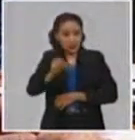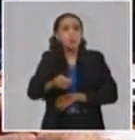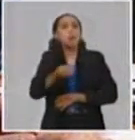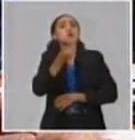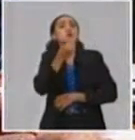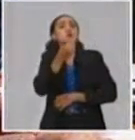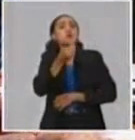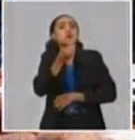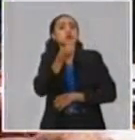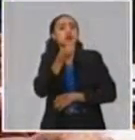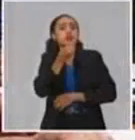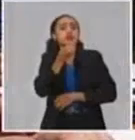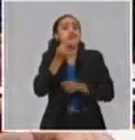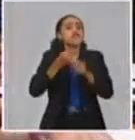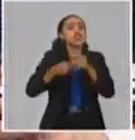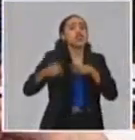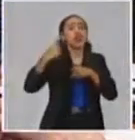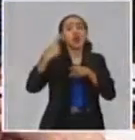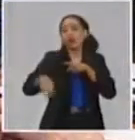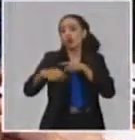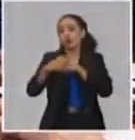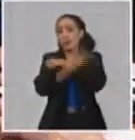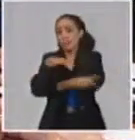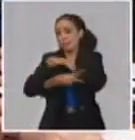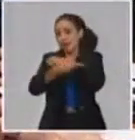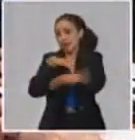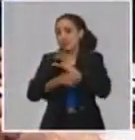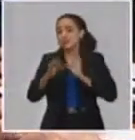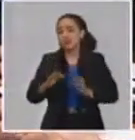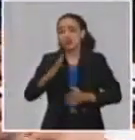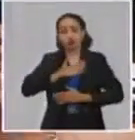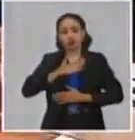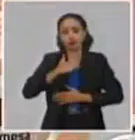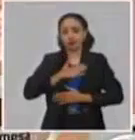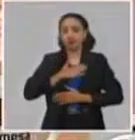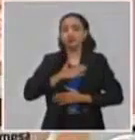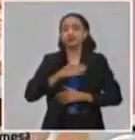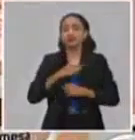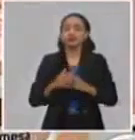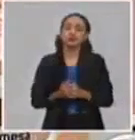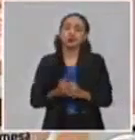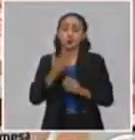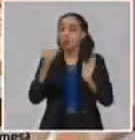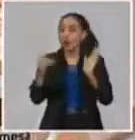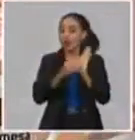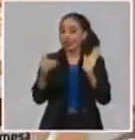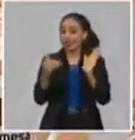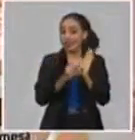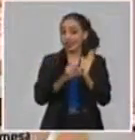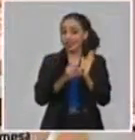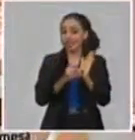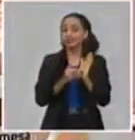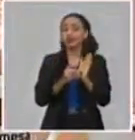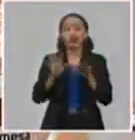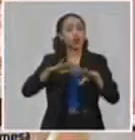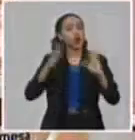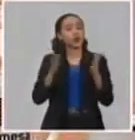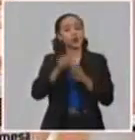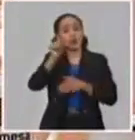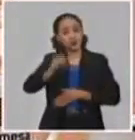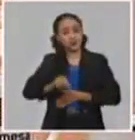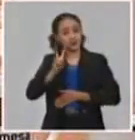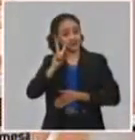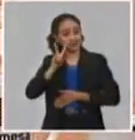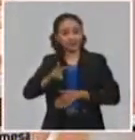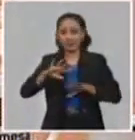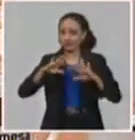de exportación e importación para las formas de gestión no estatal. Buenas tardes, Randy, y buenas tardes al resto de los